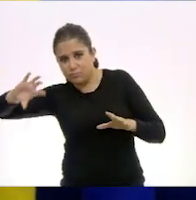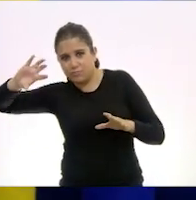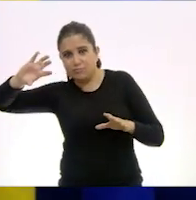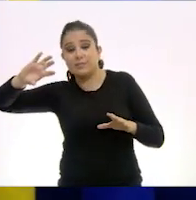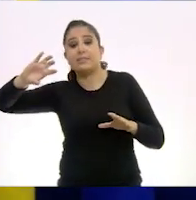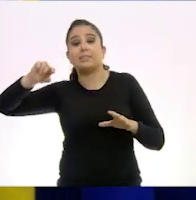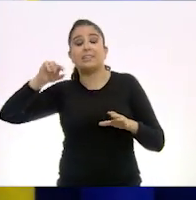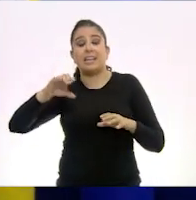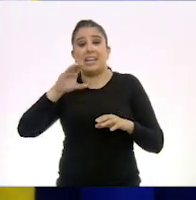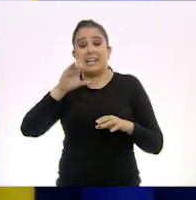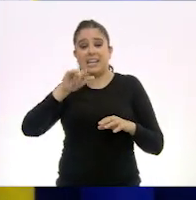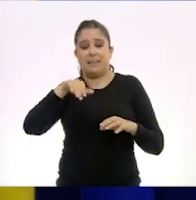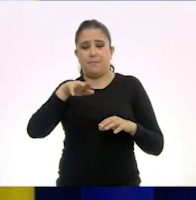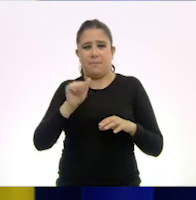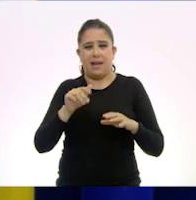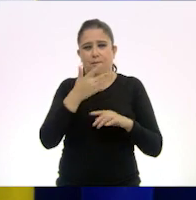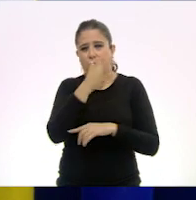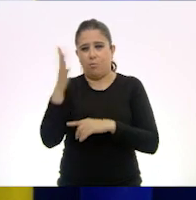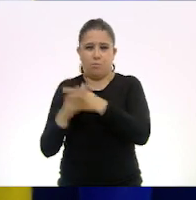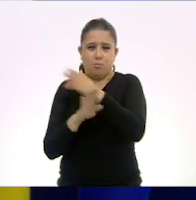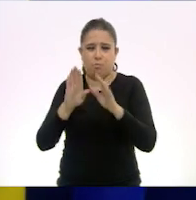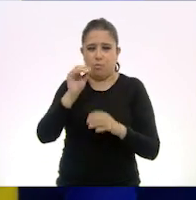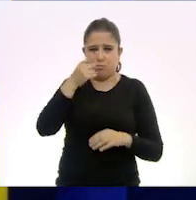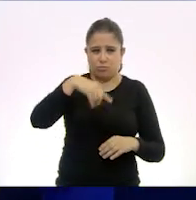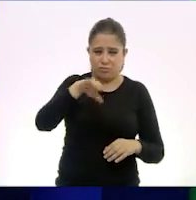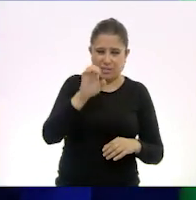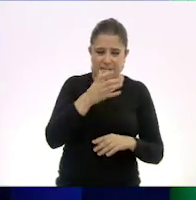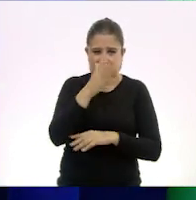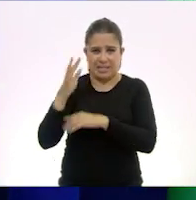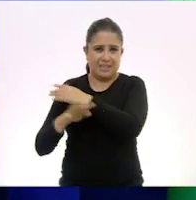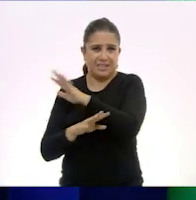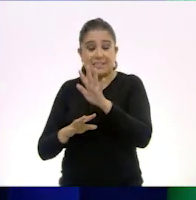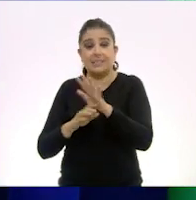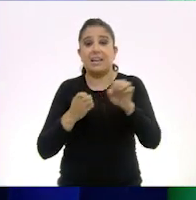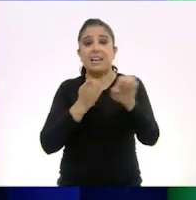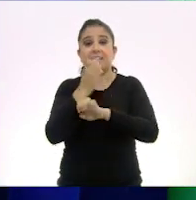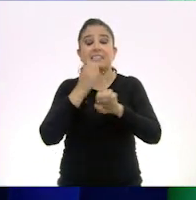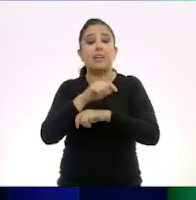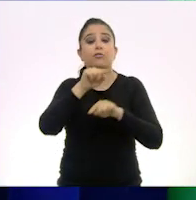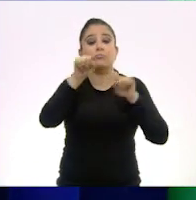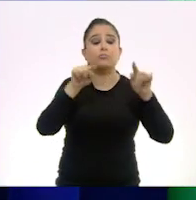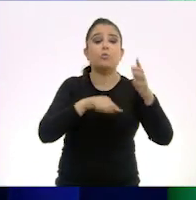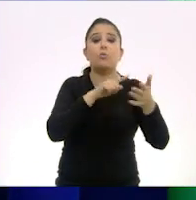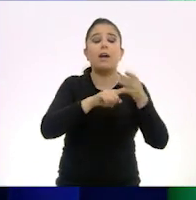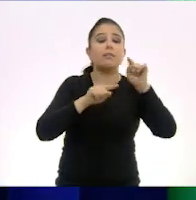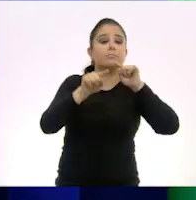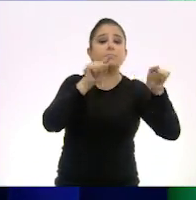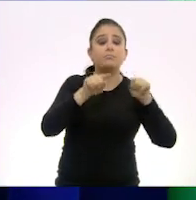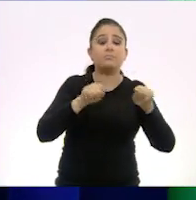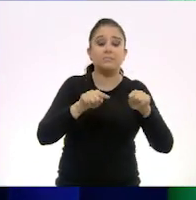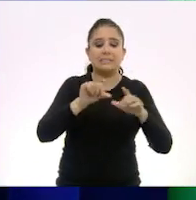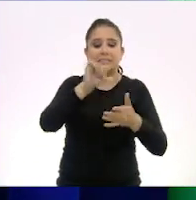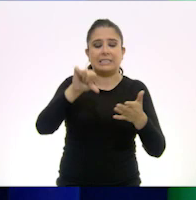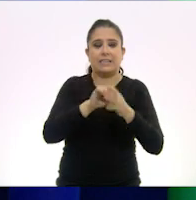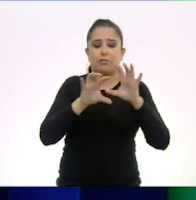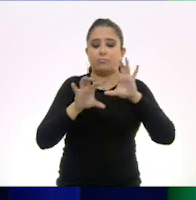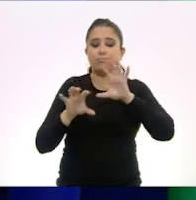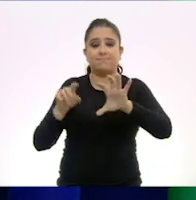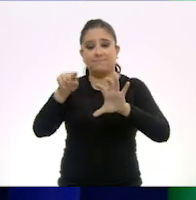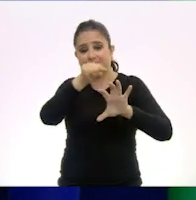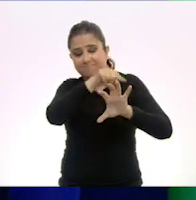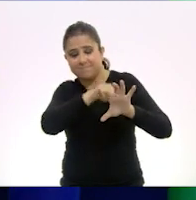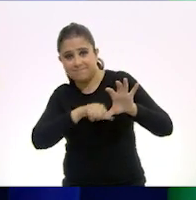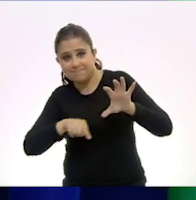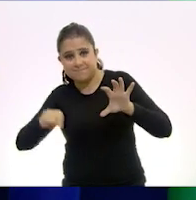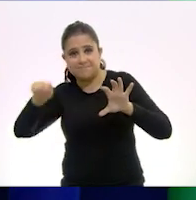climas templados con vegetación de bosques, de coníferas y de medio montaña se ubican en las entidades del centro del país y en todos